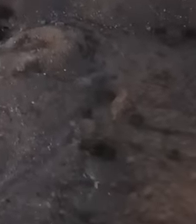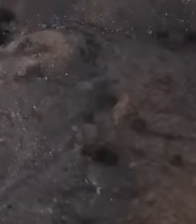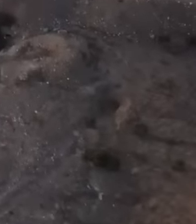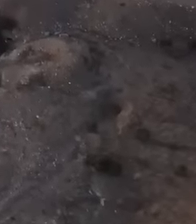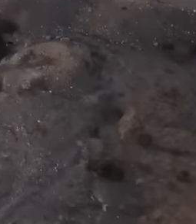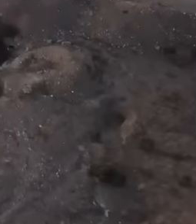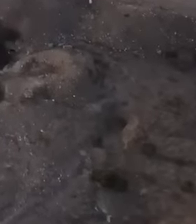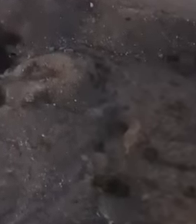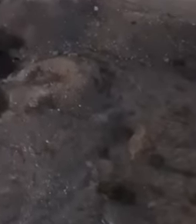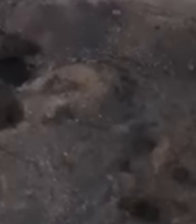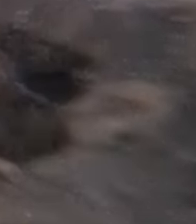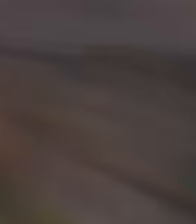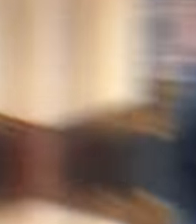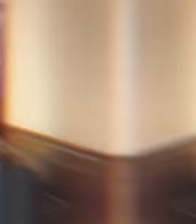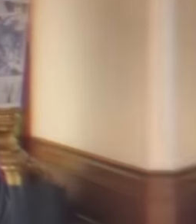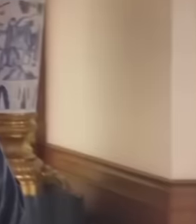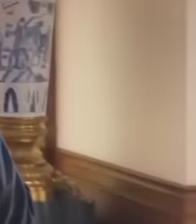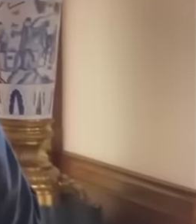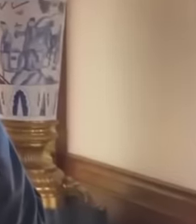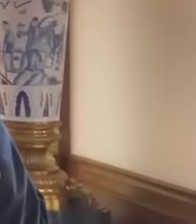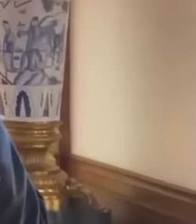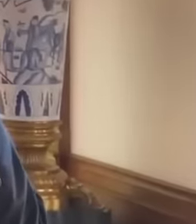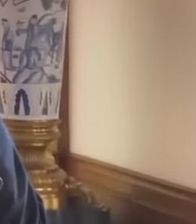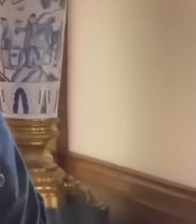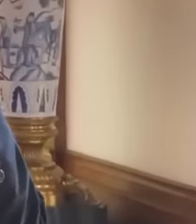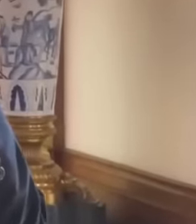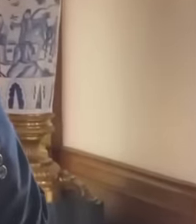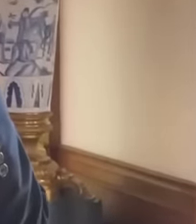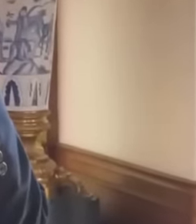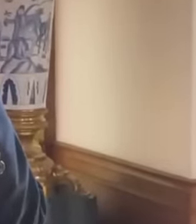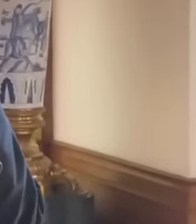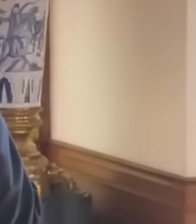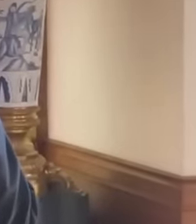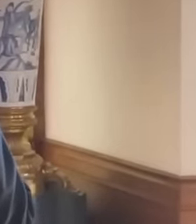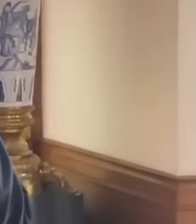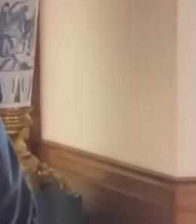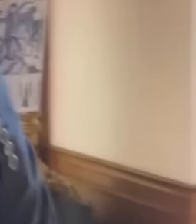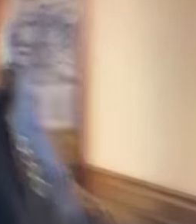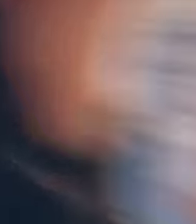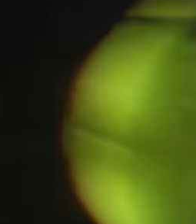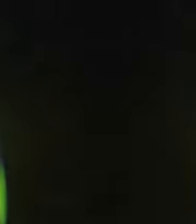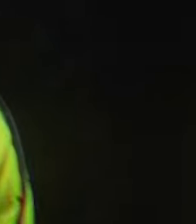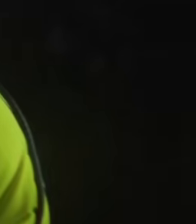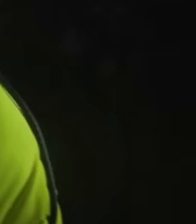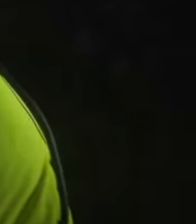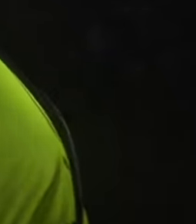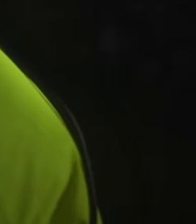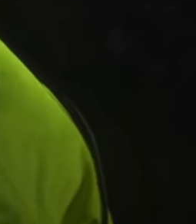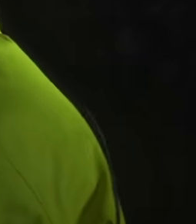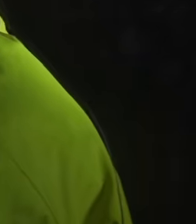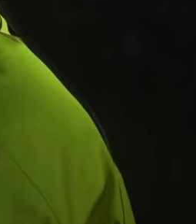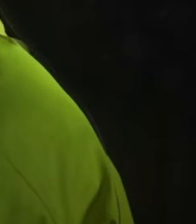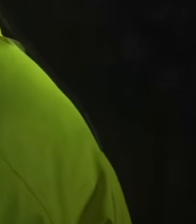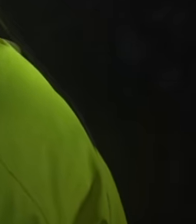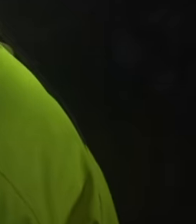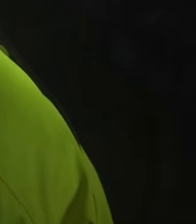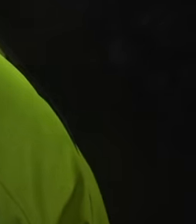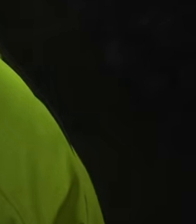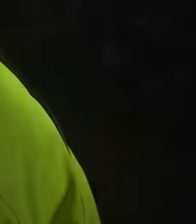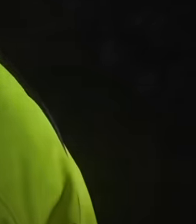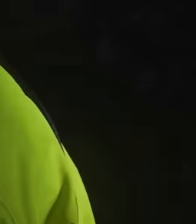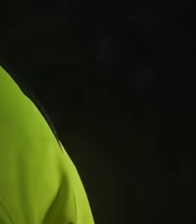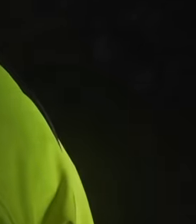18 años han pasado y el presidente de México cumple con los familiares de los mineros que han sido sepultados en esta